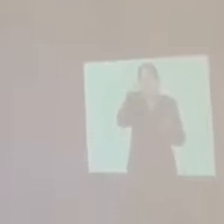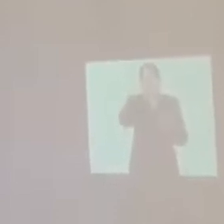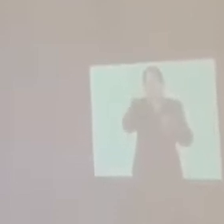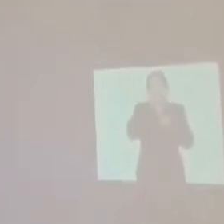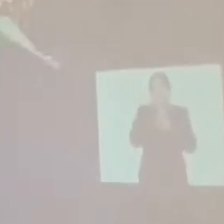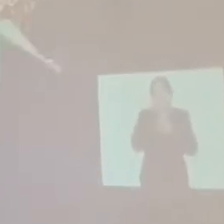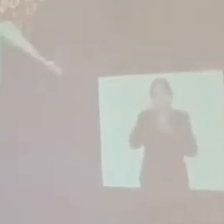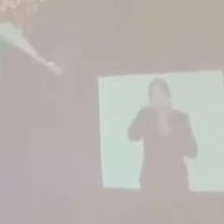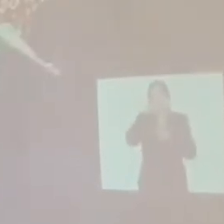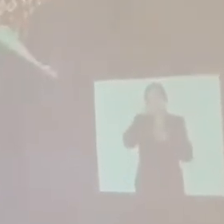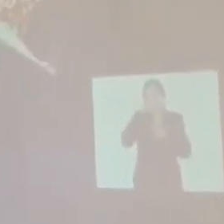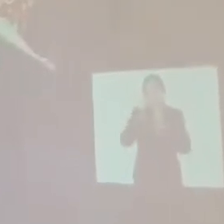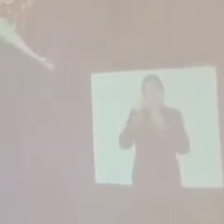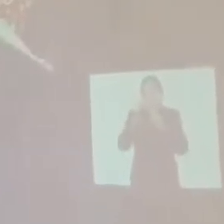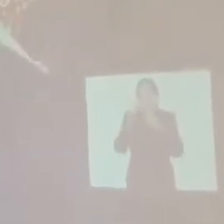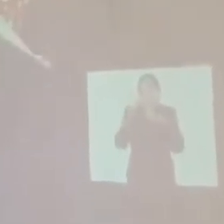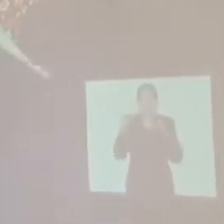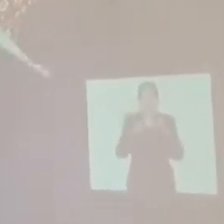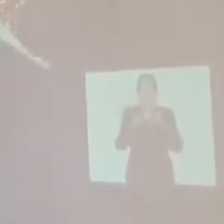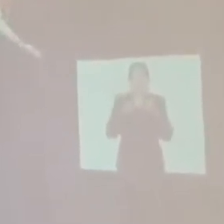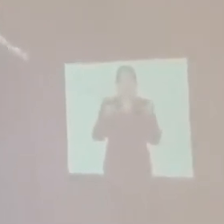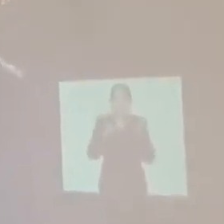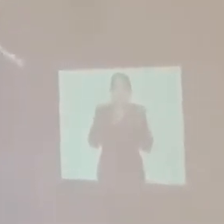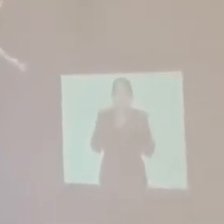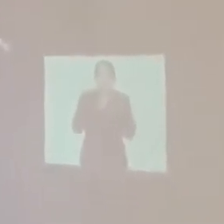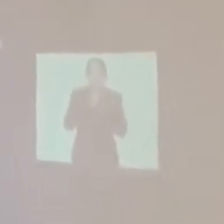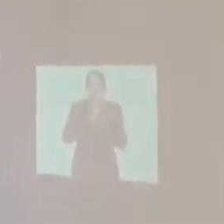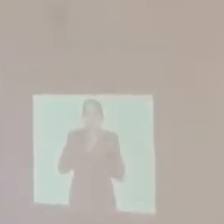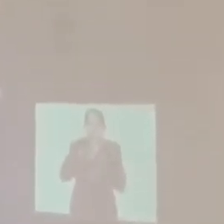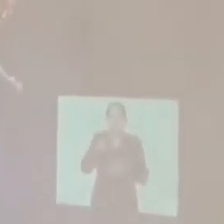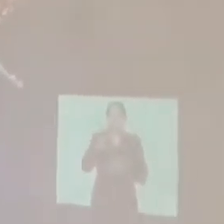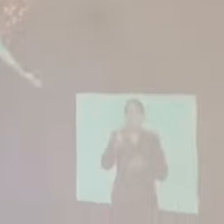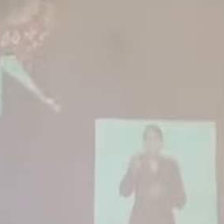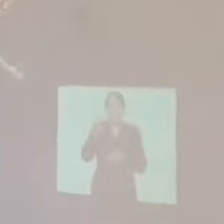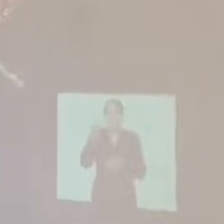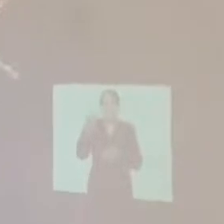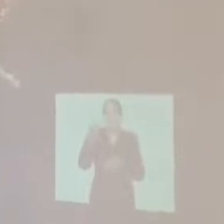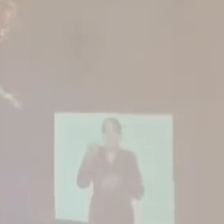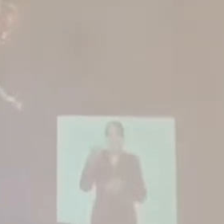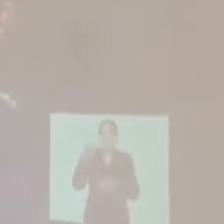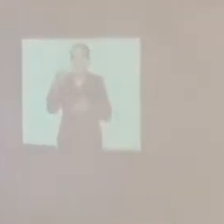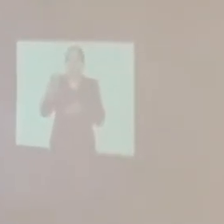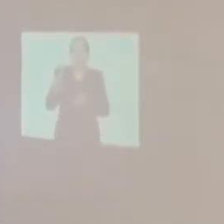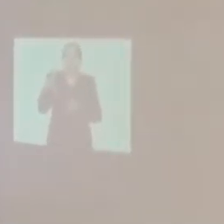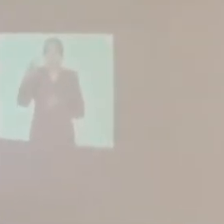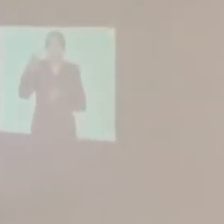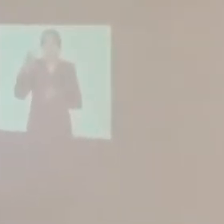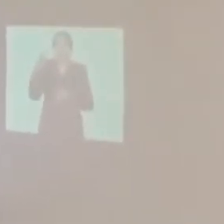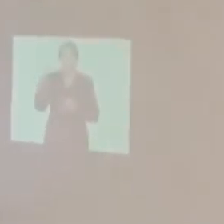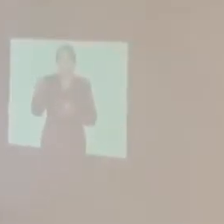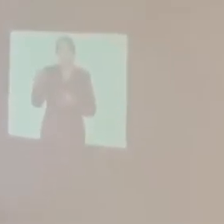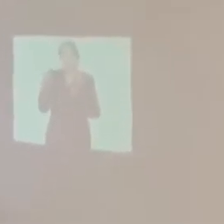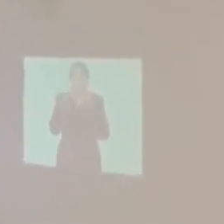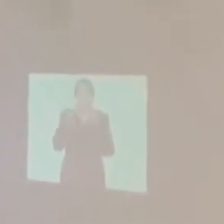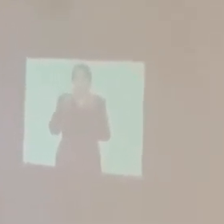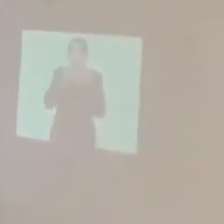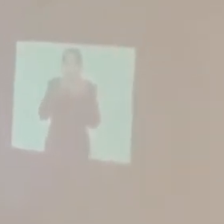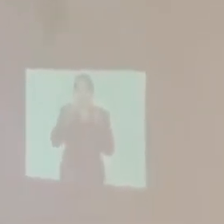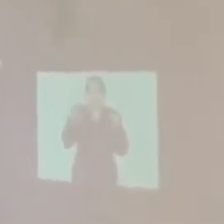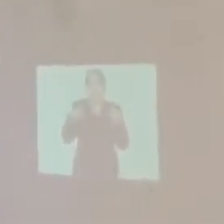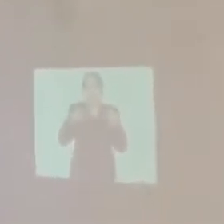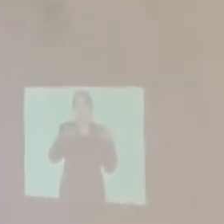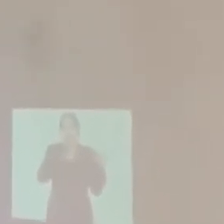colaboración. Capital 21, el canal de la ciudad, ha tenido un buen año. Consolidó una audiencia